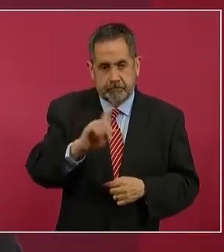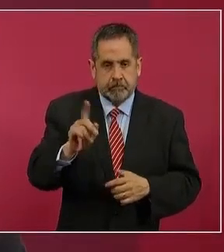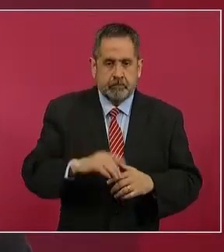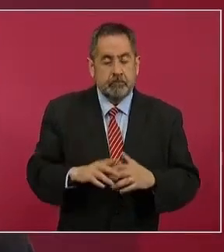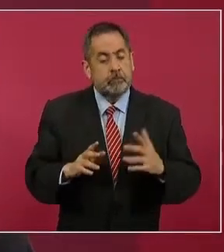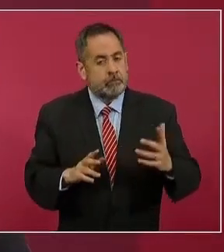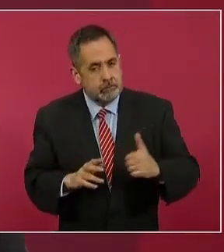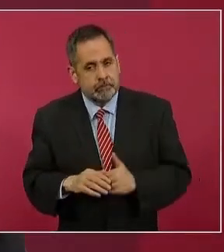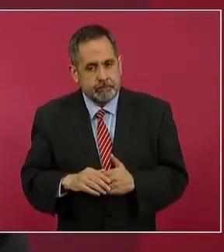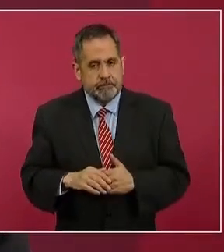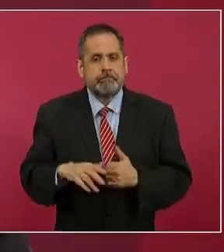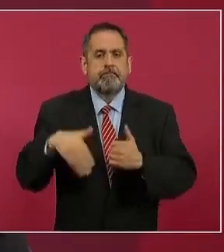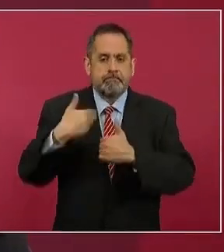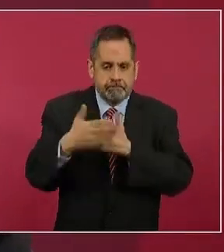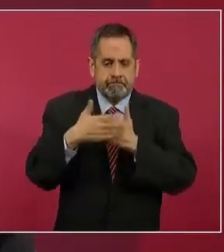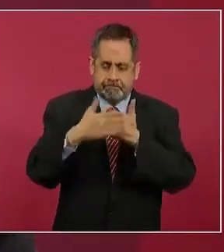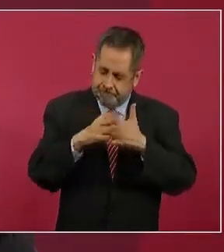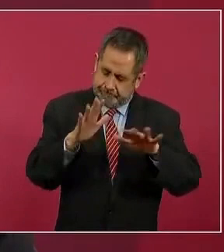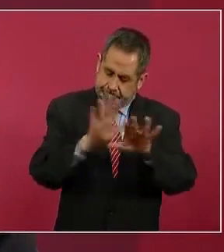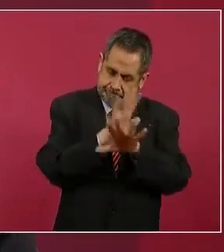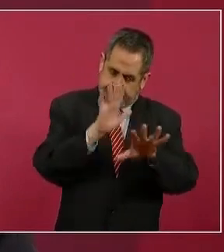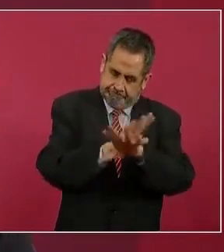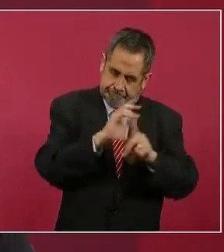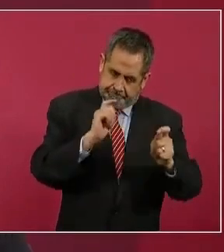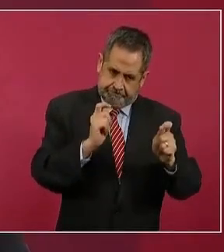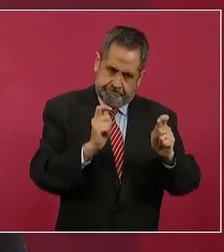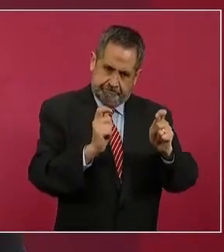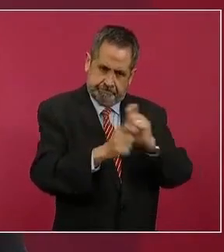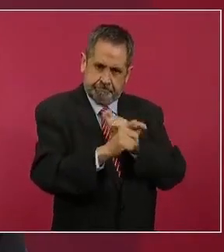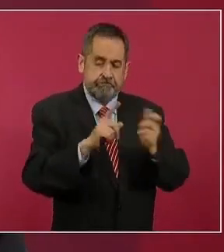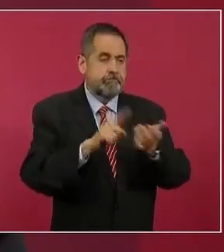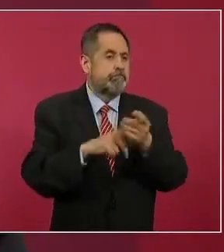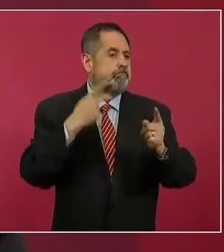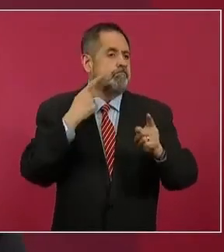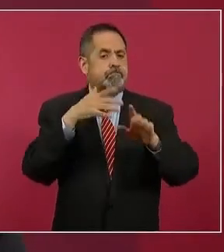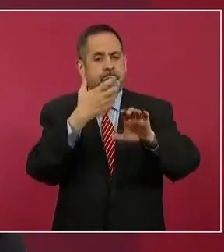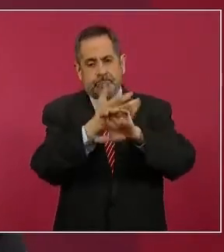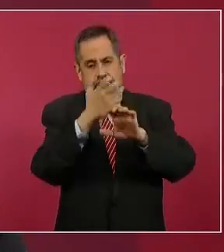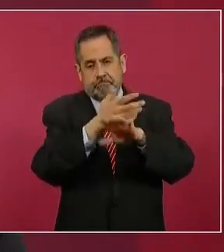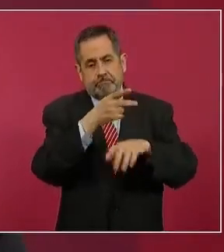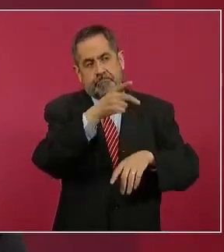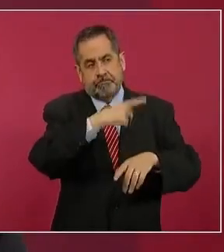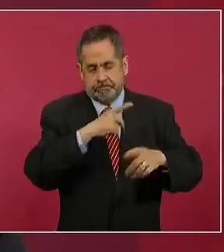Pero son de las cosas que tendrán que ir cambiando en la política exterior de Estados Unidos.